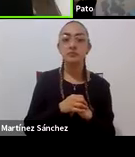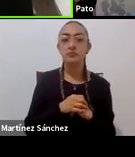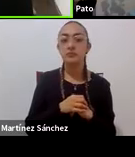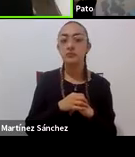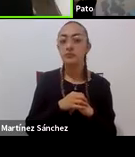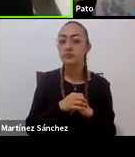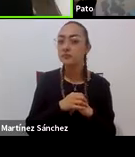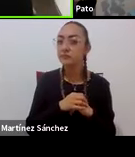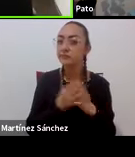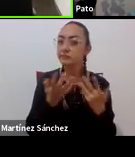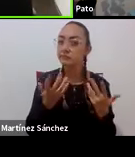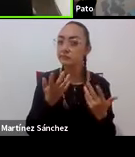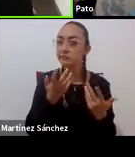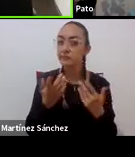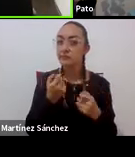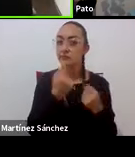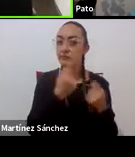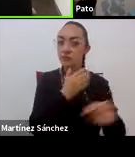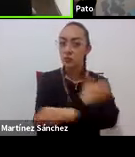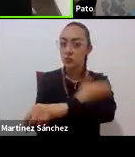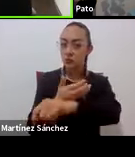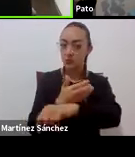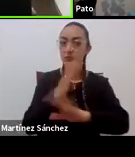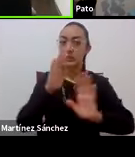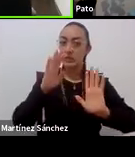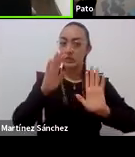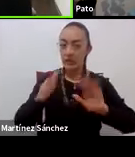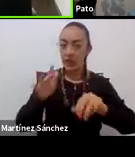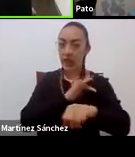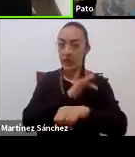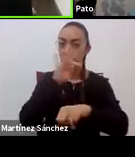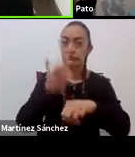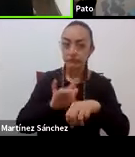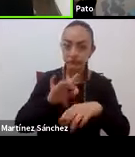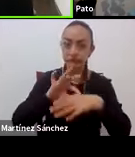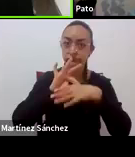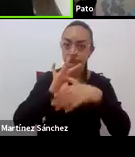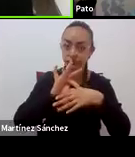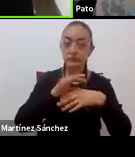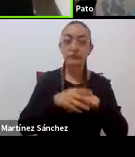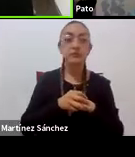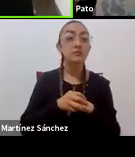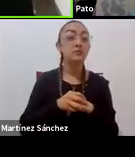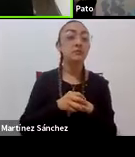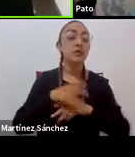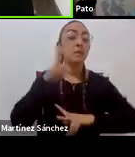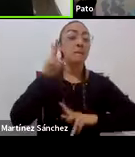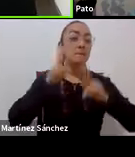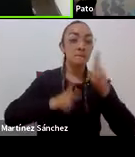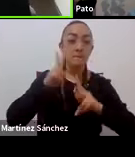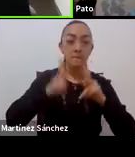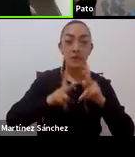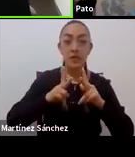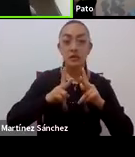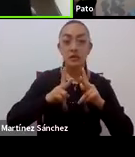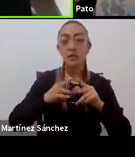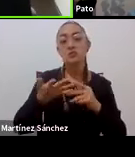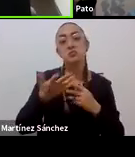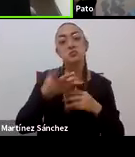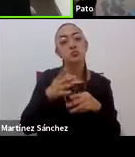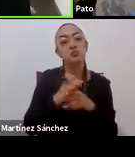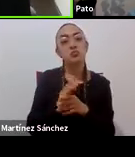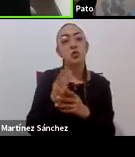mis compañeros aquí presentes y a muchos titulares, las conversaciones a medio ambiente, a